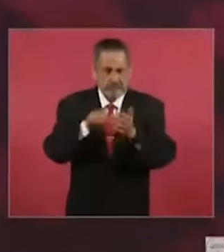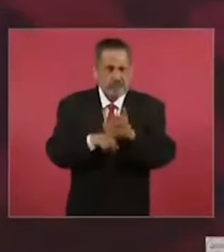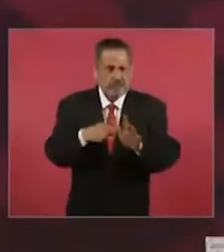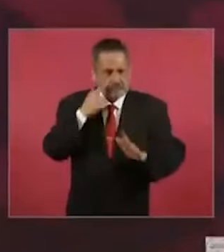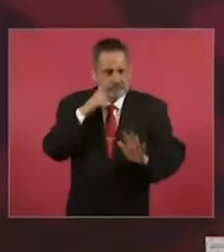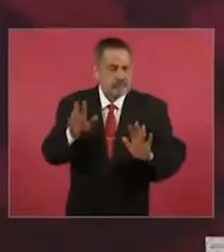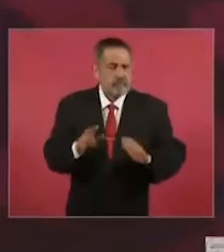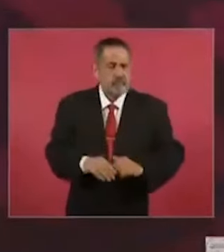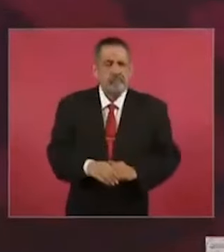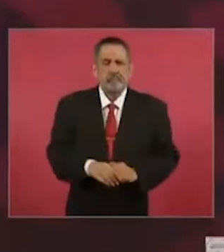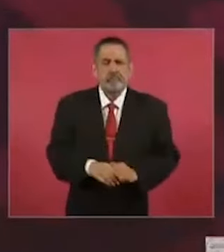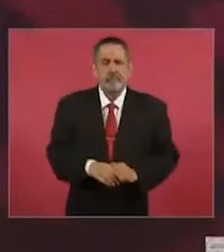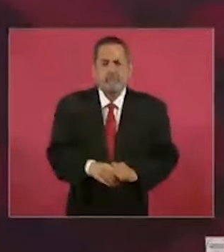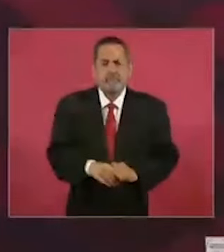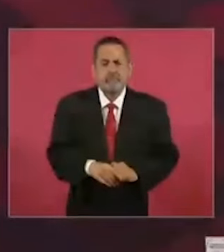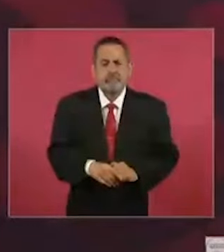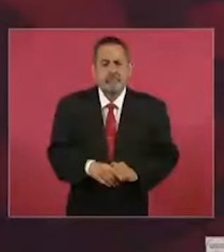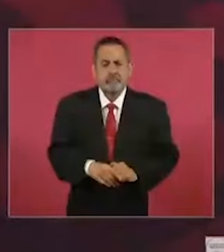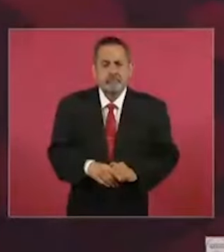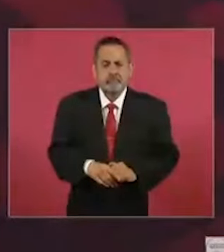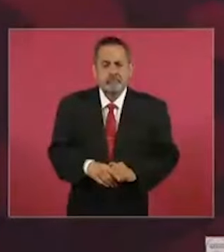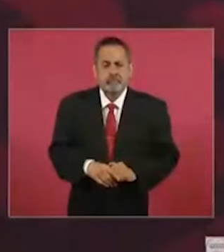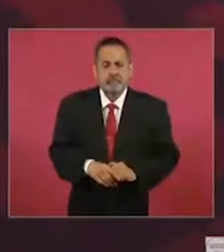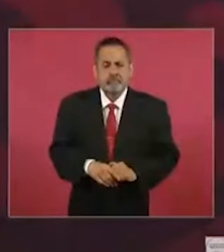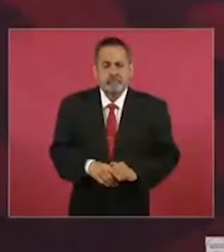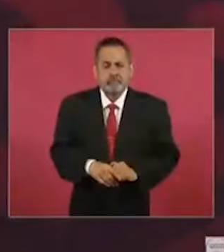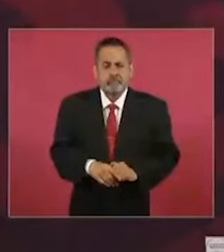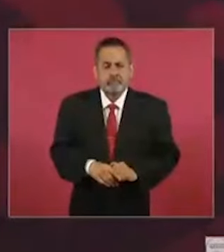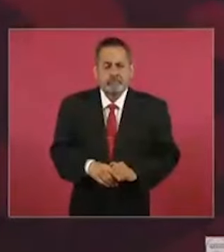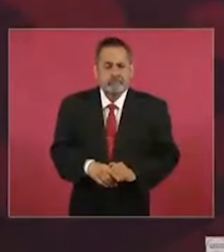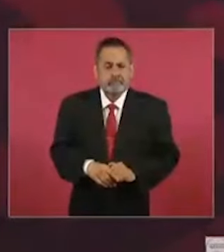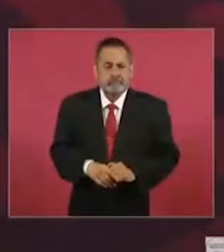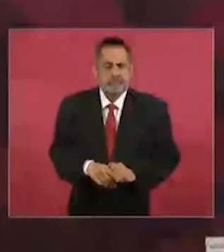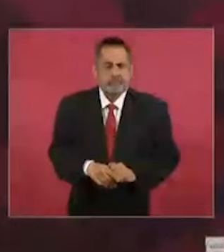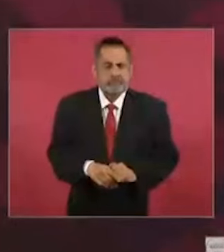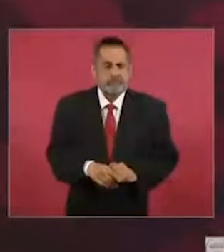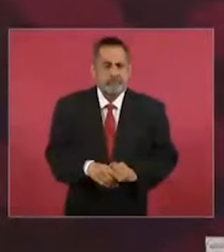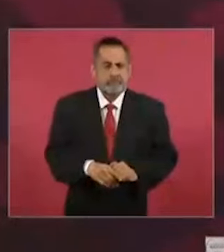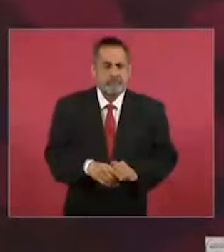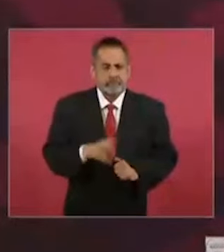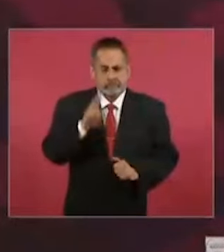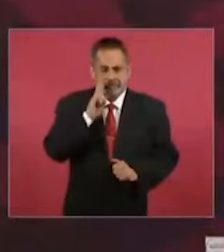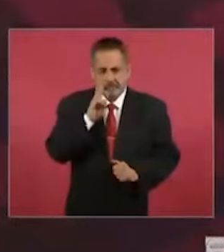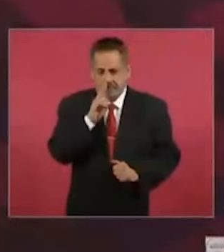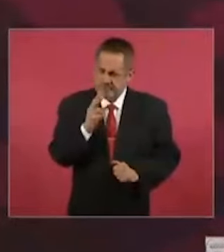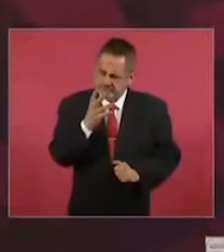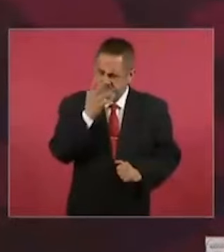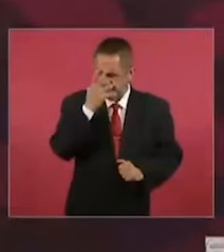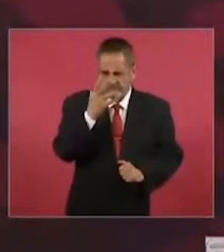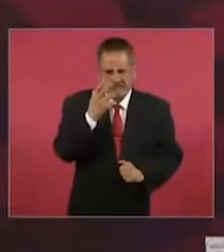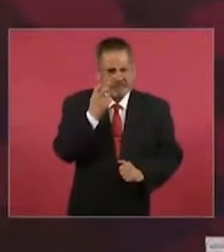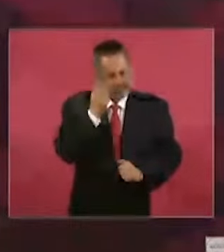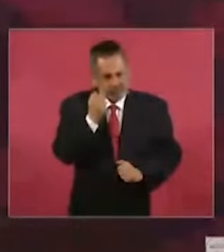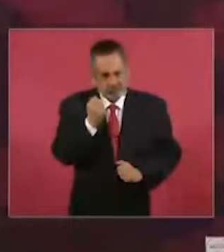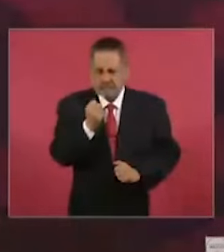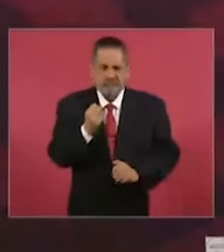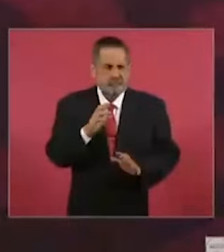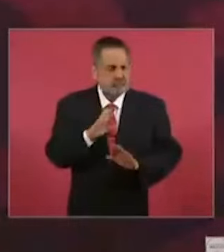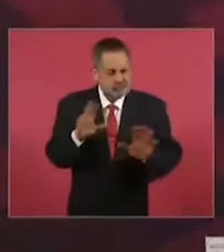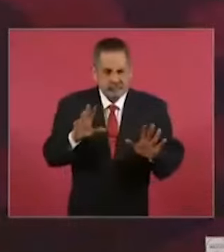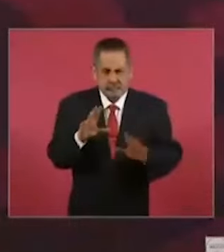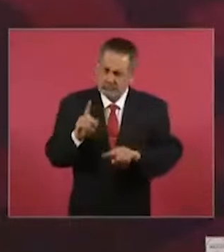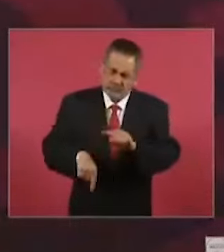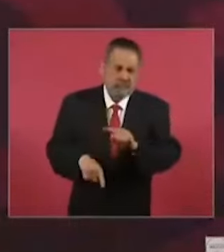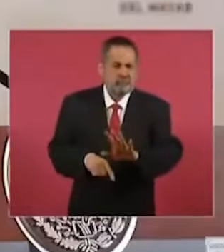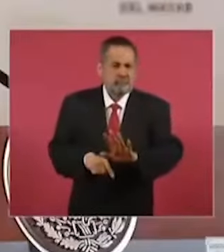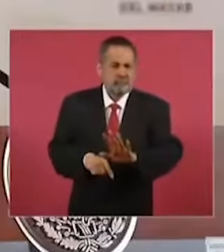El presidente dijo Pues bueno no se tiene esa situación de problemas de las aeronaves boink particularmente con mexicana y el presidente aprovechó